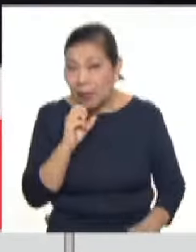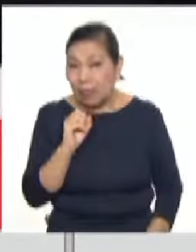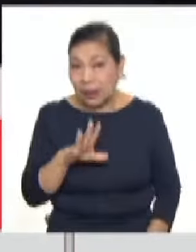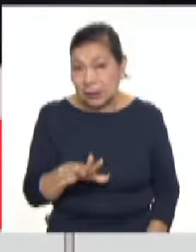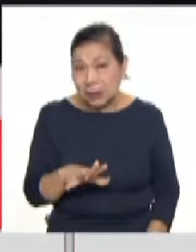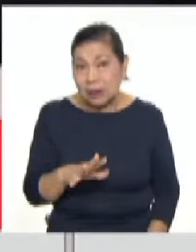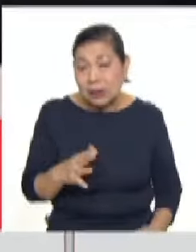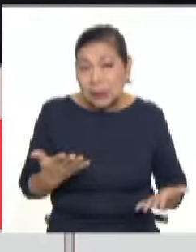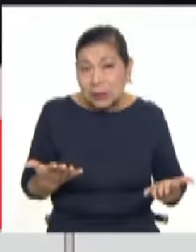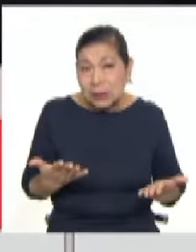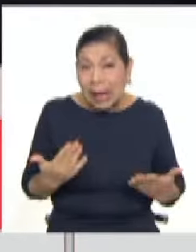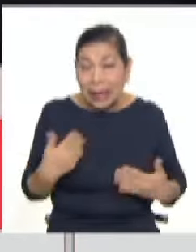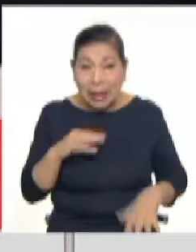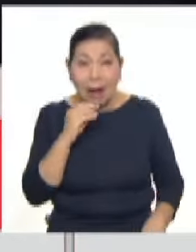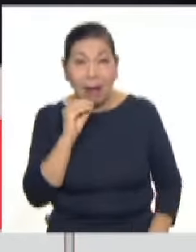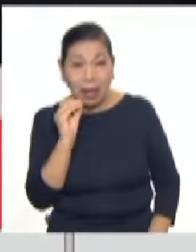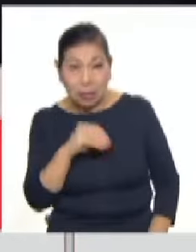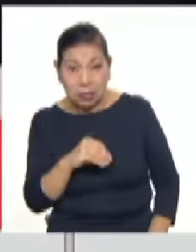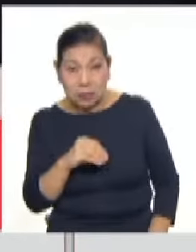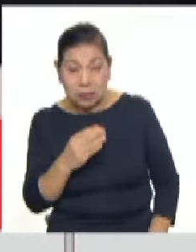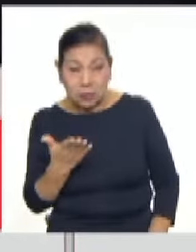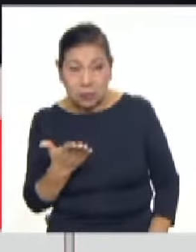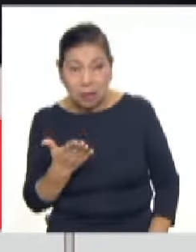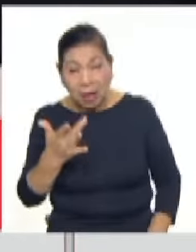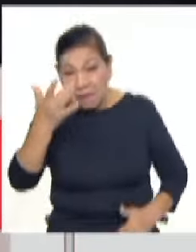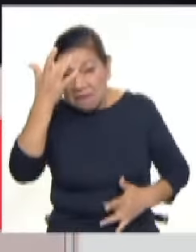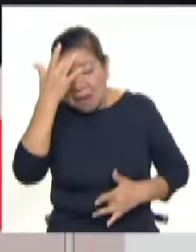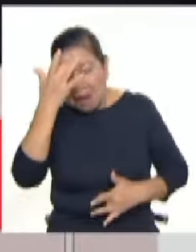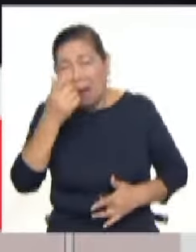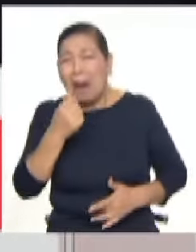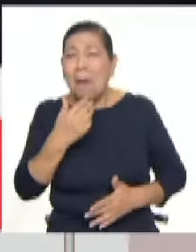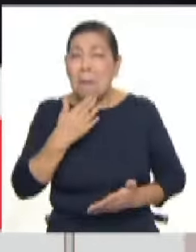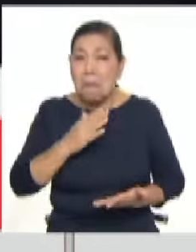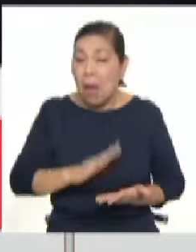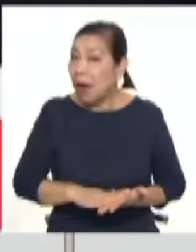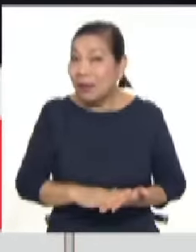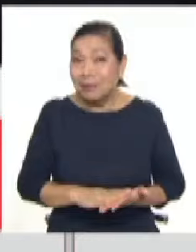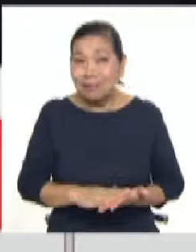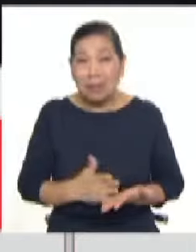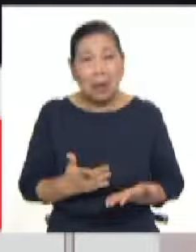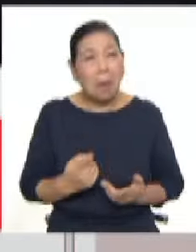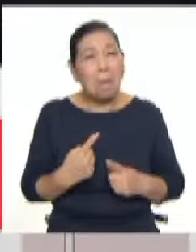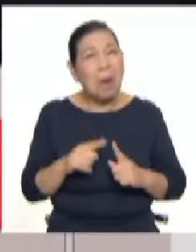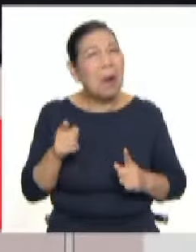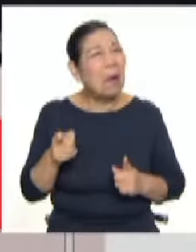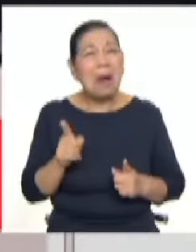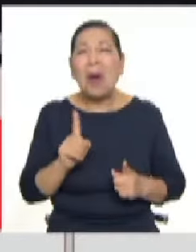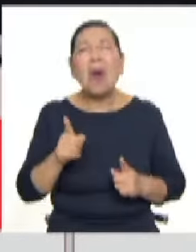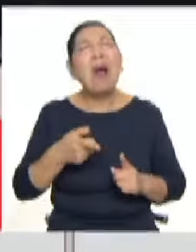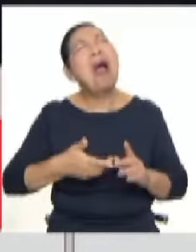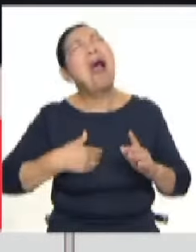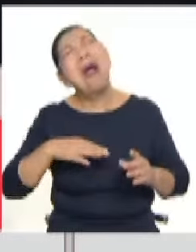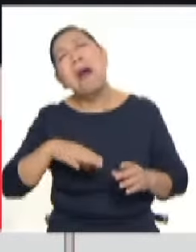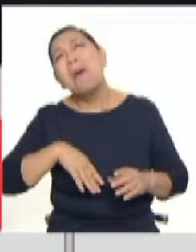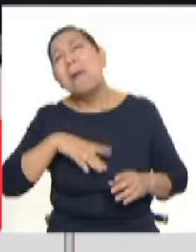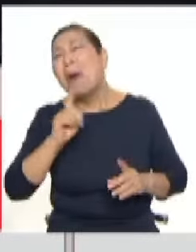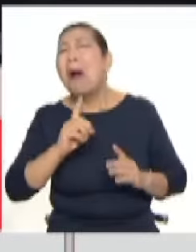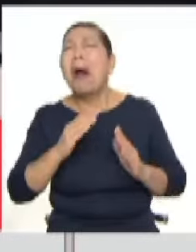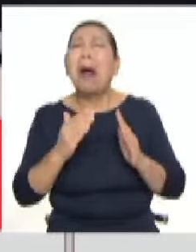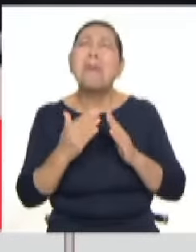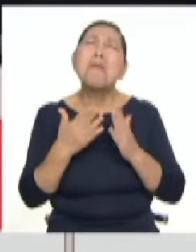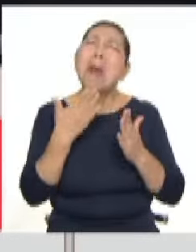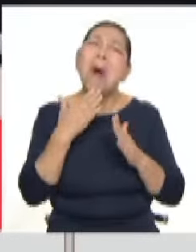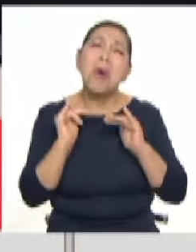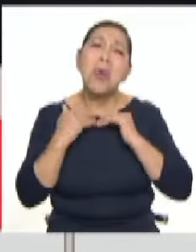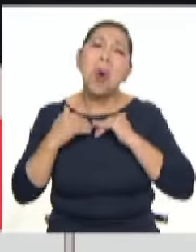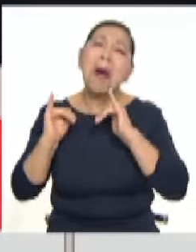usted de que le había dicho de que se encontraba enferma, mal de salud y no podía por esa razón ir a estudiar. Desde entonces ustedes